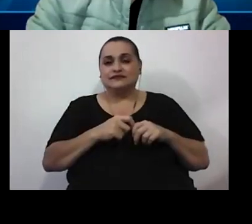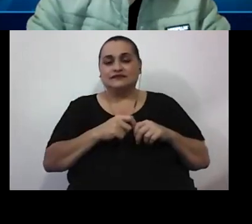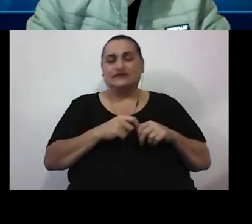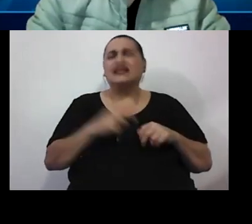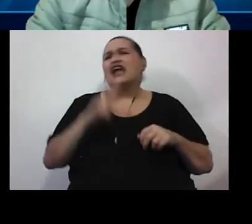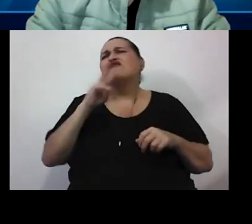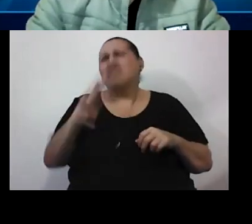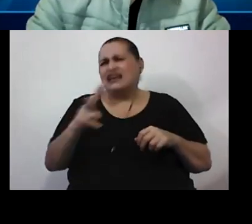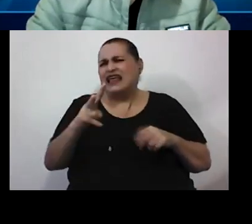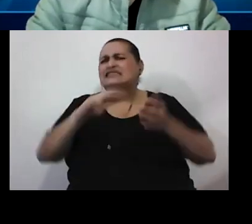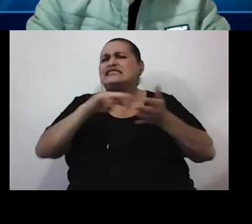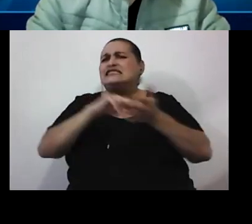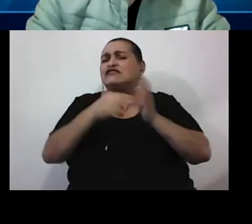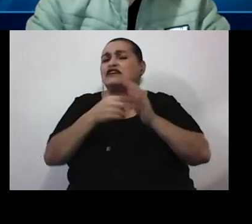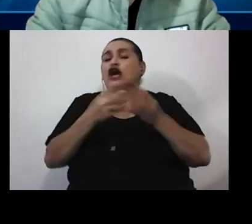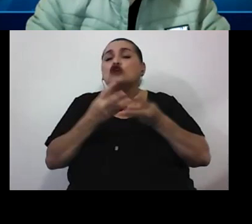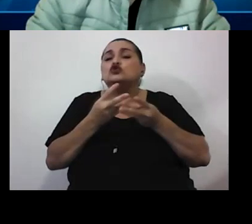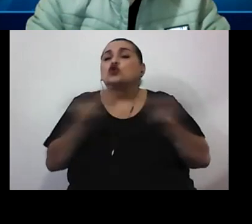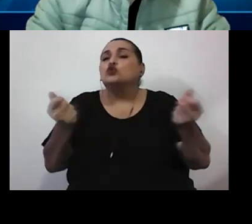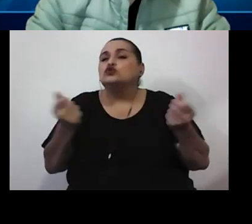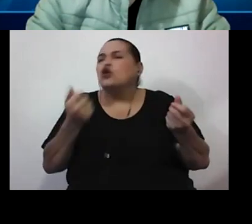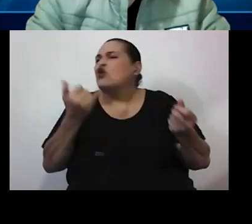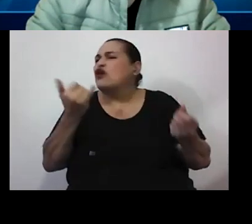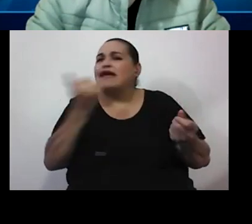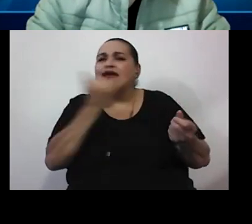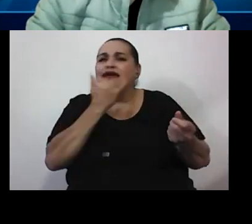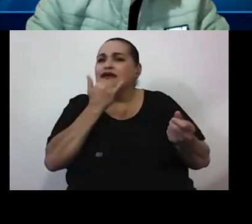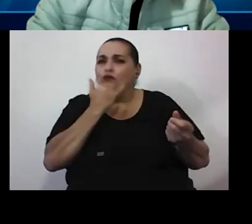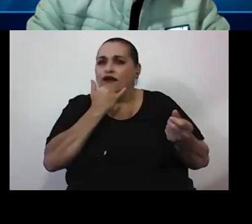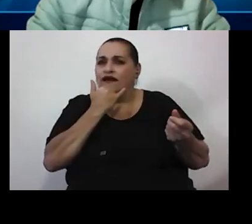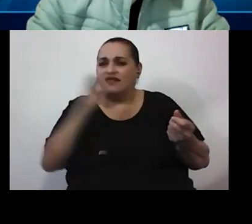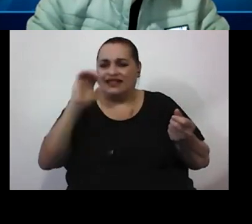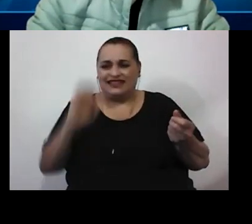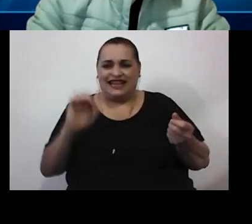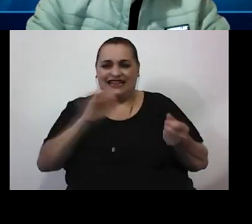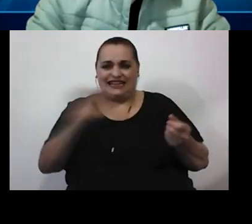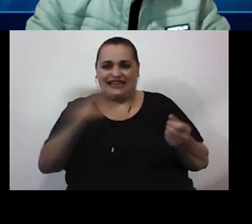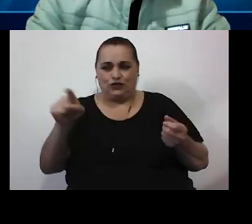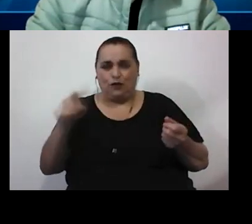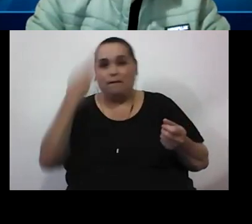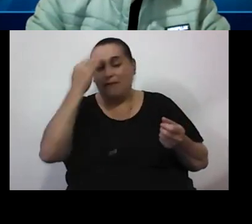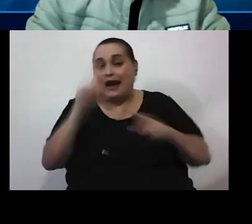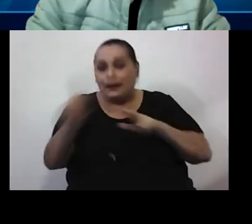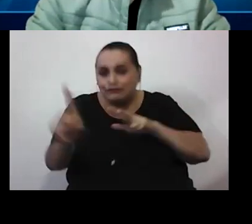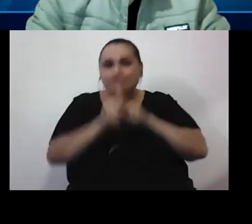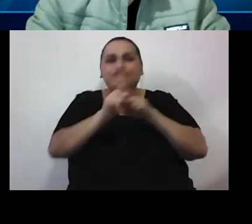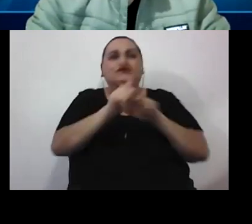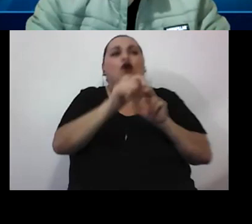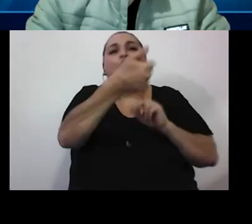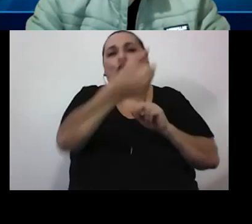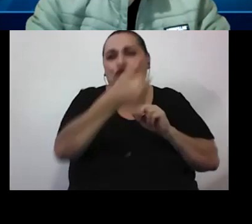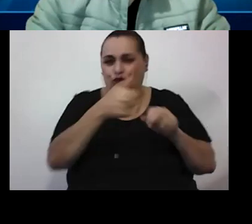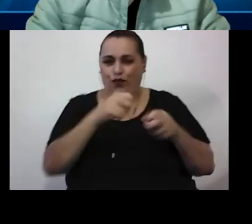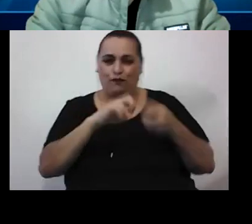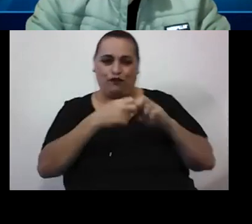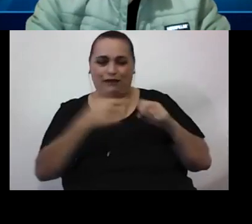la solución equivocada del niño para otro problema, que puede que tú no lo